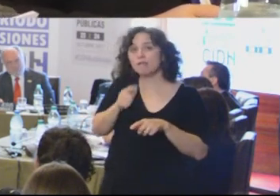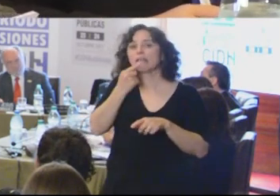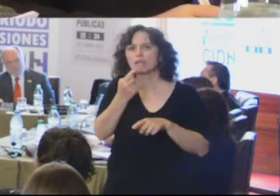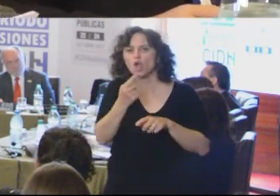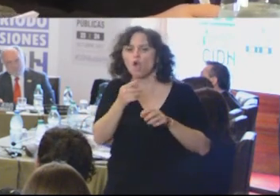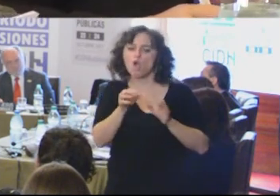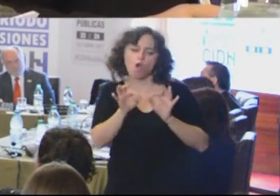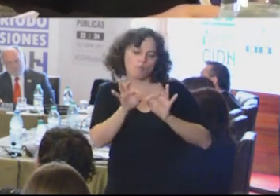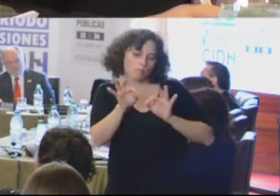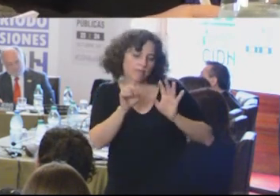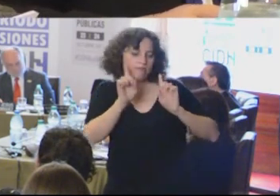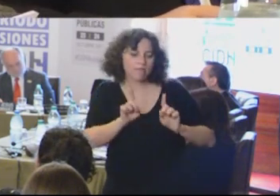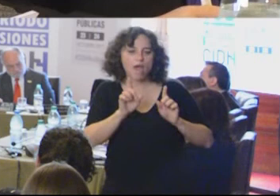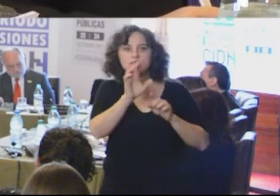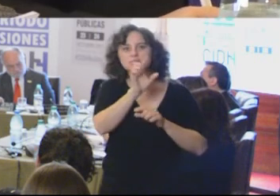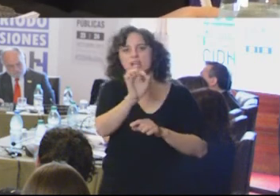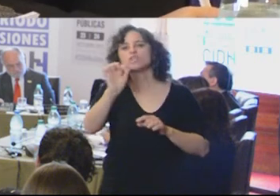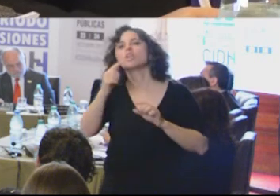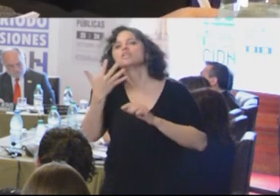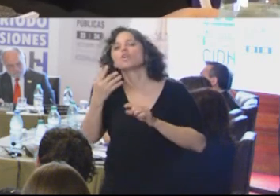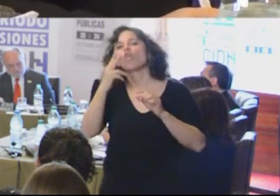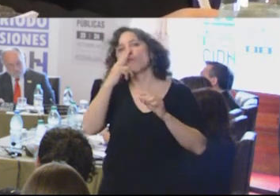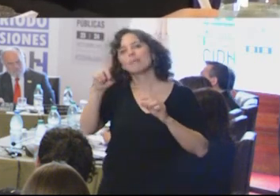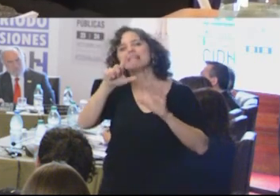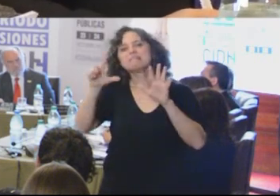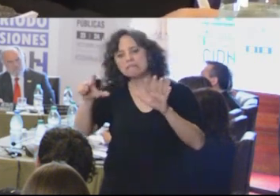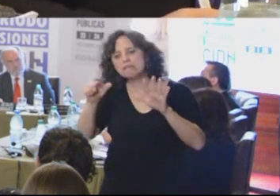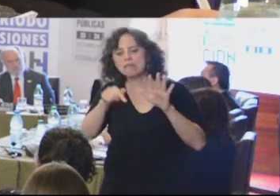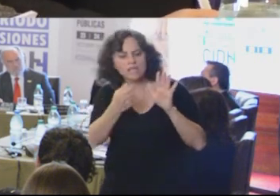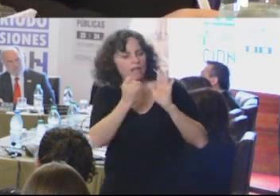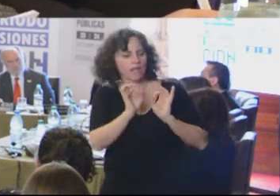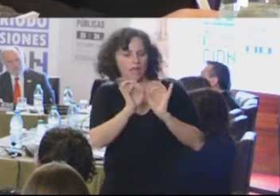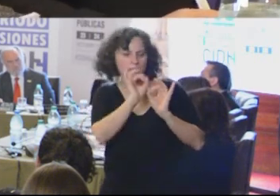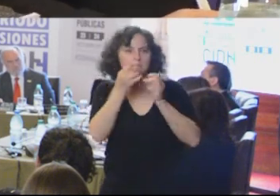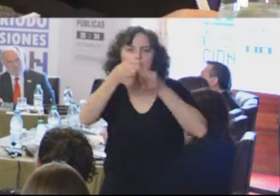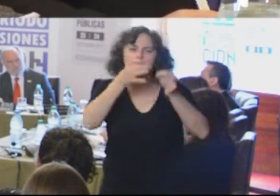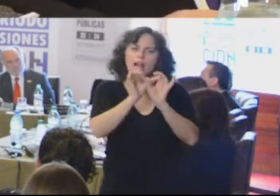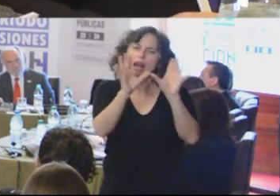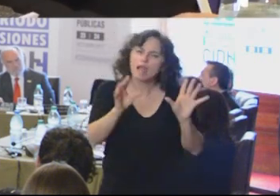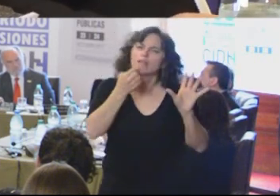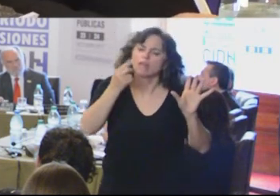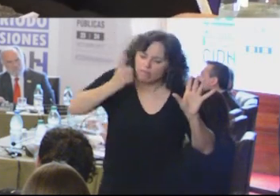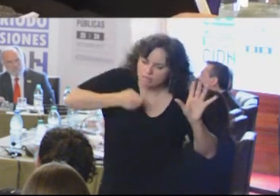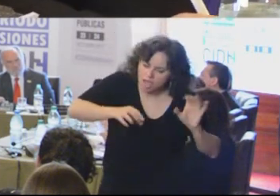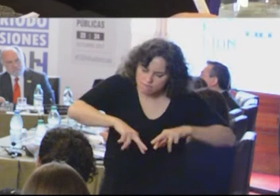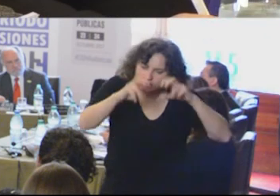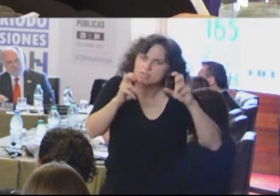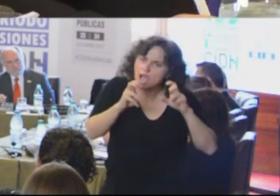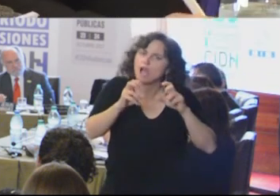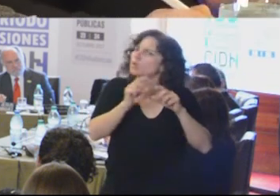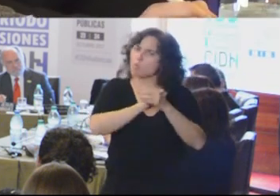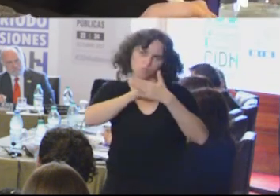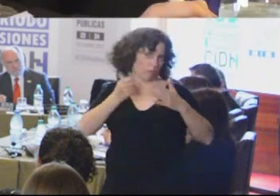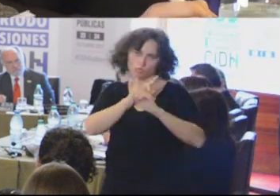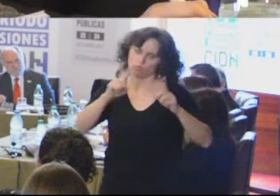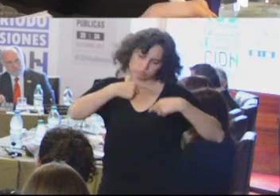reenvío la circular 0 05 de 2017 en la que dejó claro que el deber de investigar no puede ser suspendido